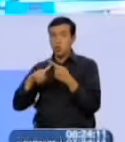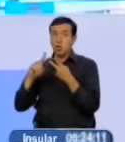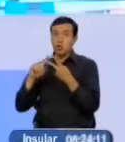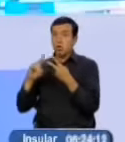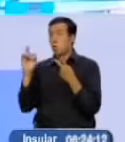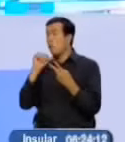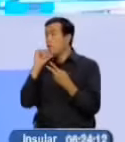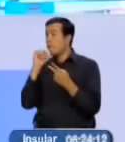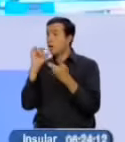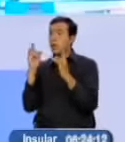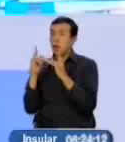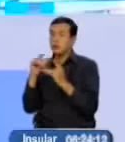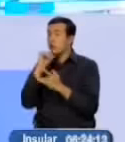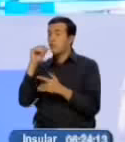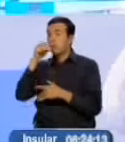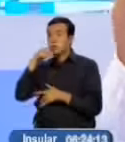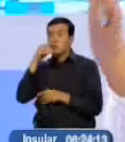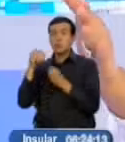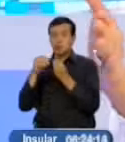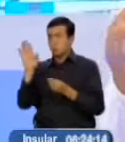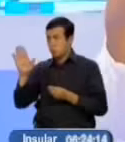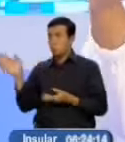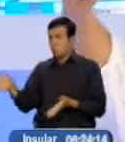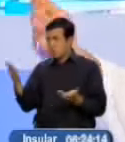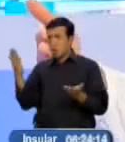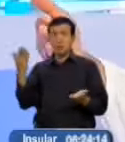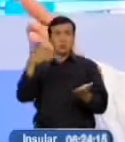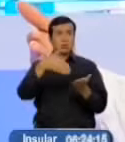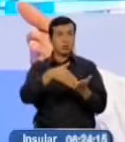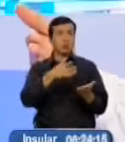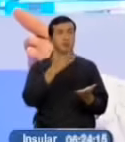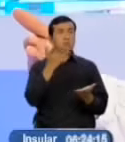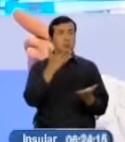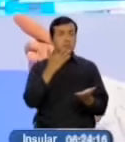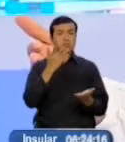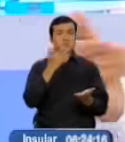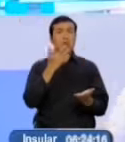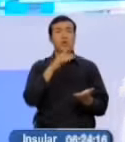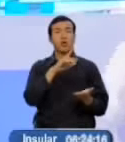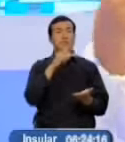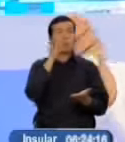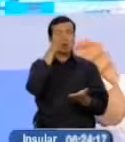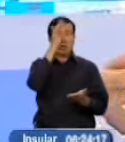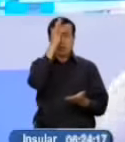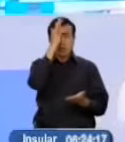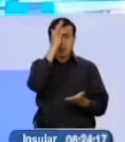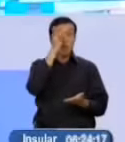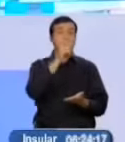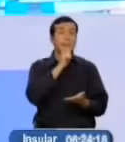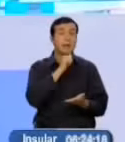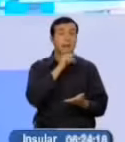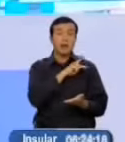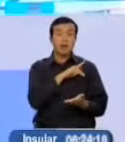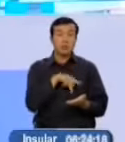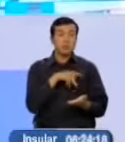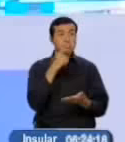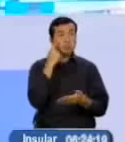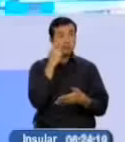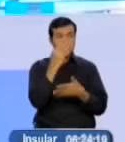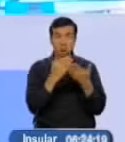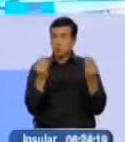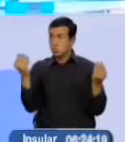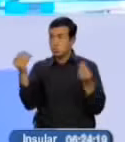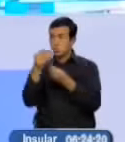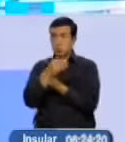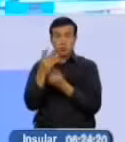con realizar un examen, puede irse a atender y ellos compran y derivan servicios a terceros. Luego cruzan cuenta de acuerdo a un tarifario básico y es lo